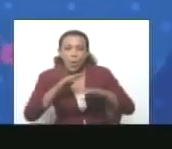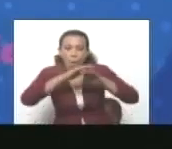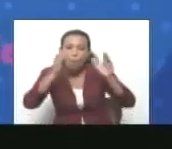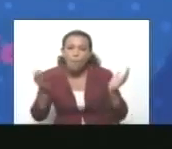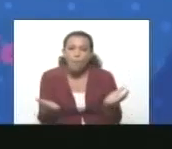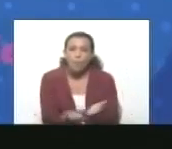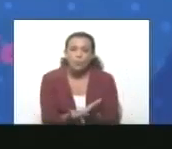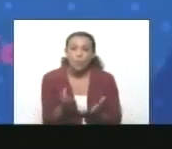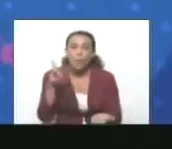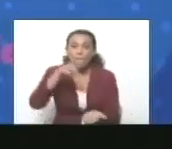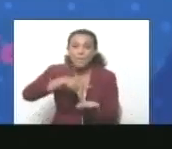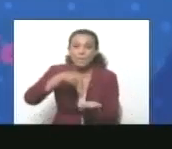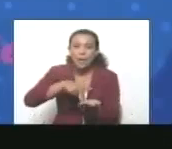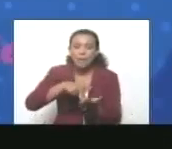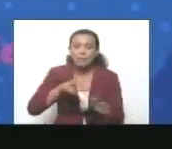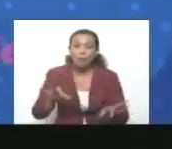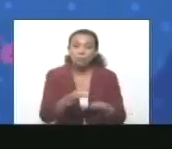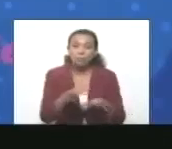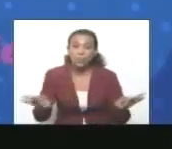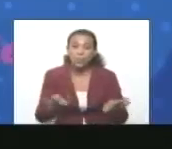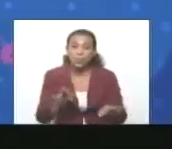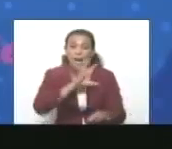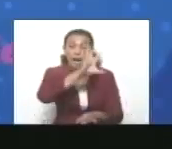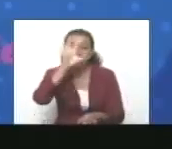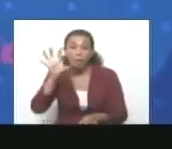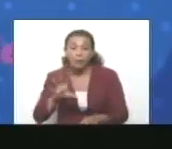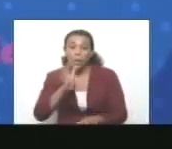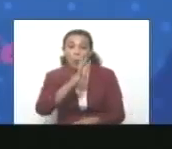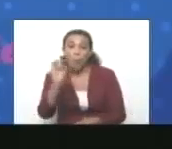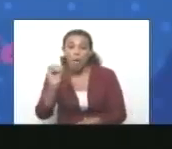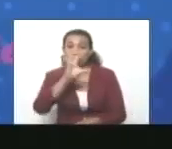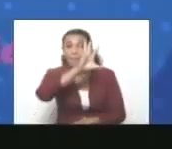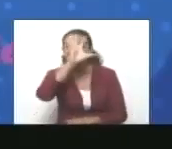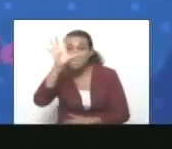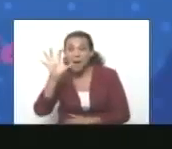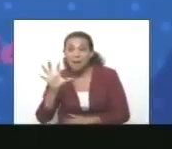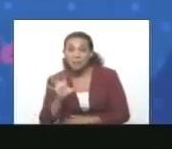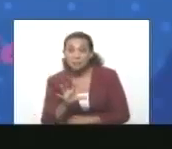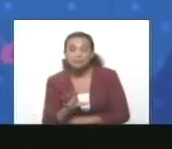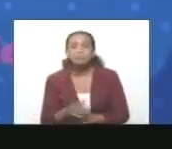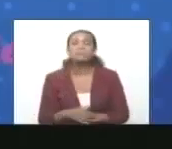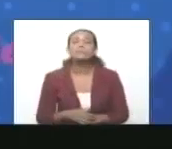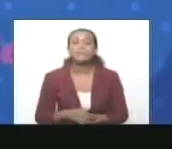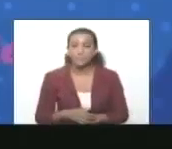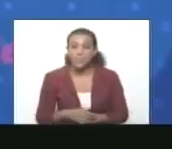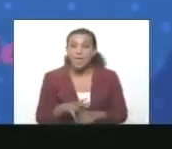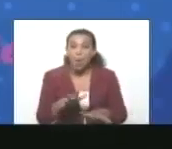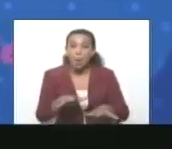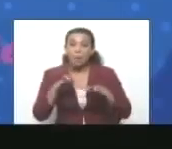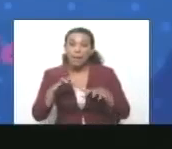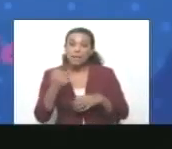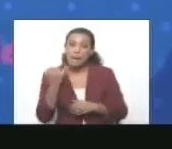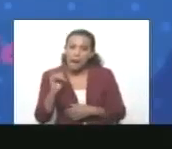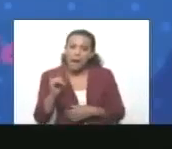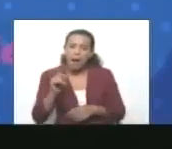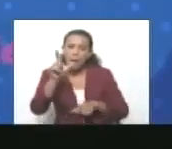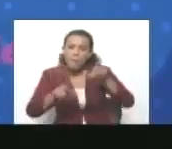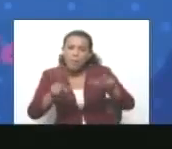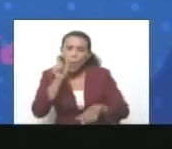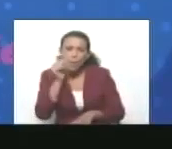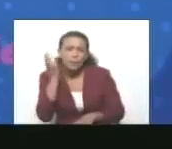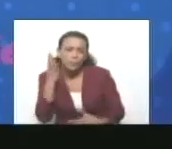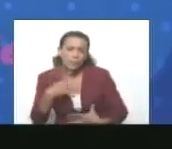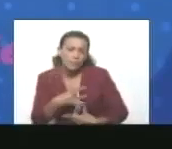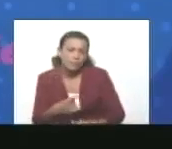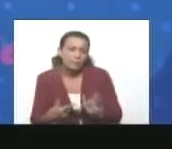donde participaron músicos de cada una de estas iniciativas del sistema en el mundo, y en la orquesta también hubo músicos de todas las